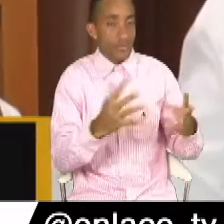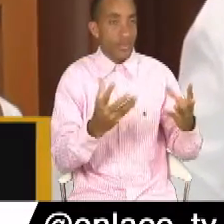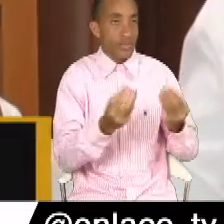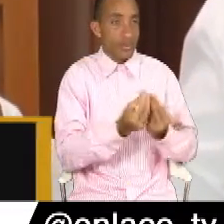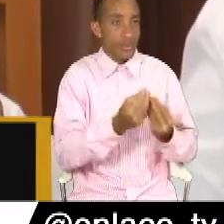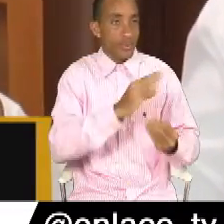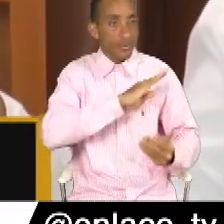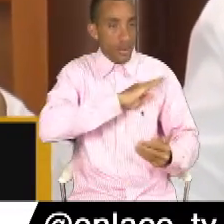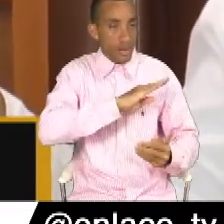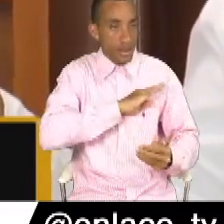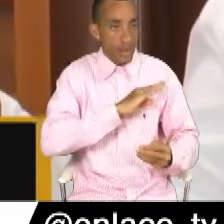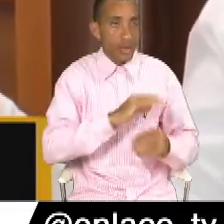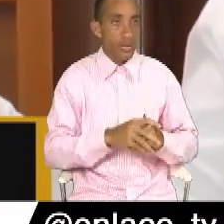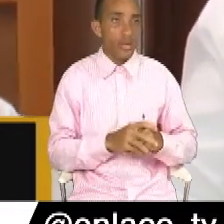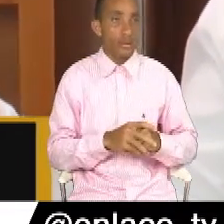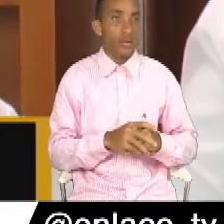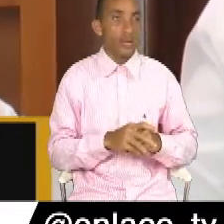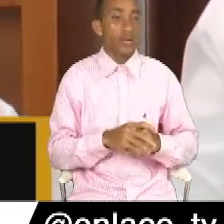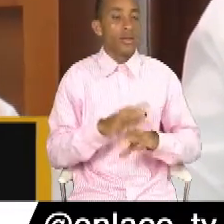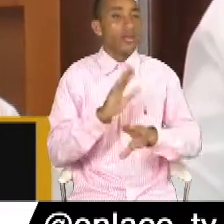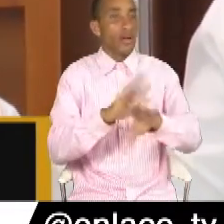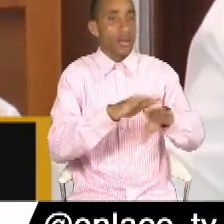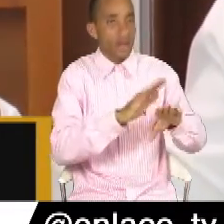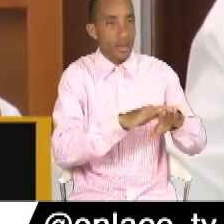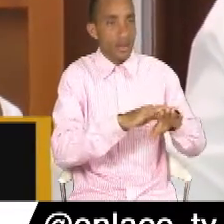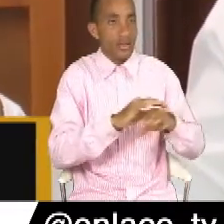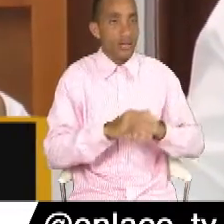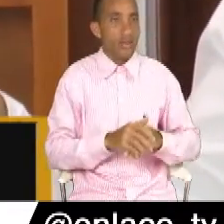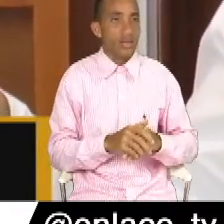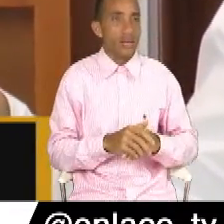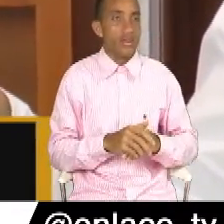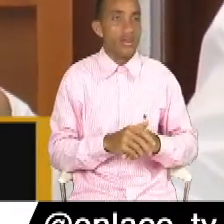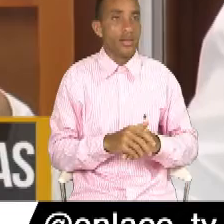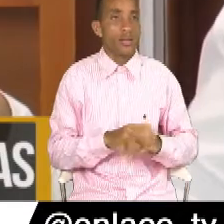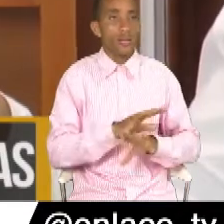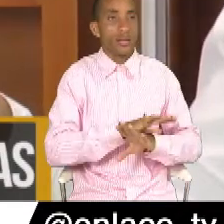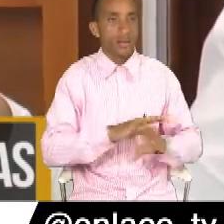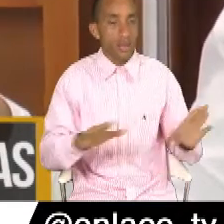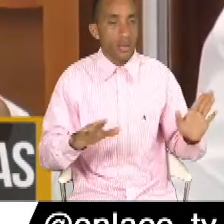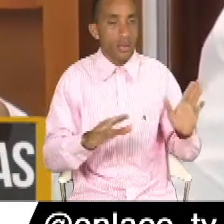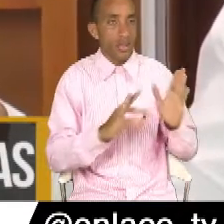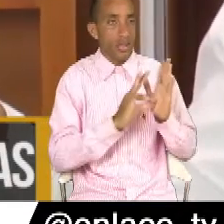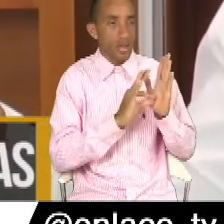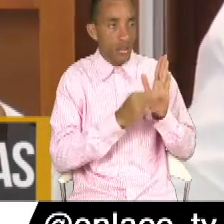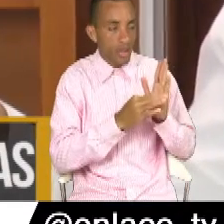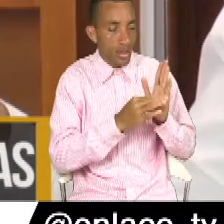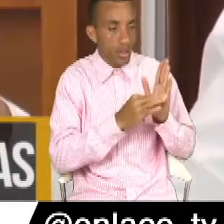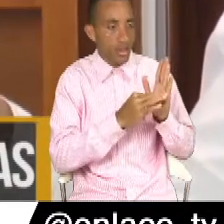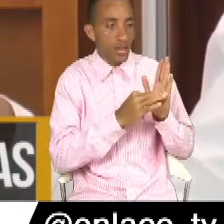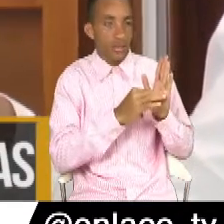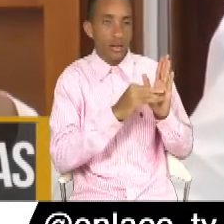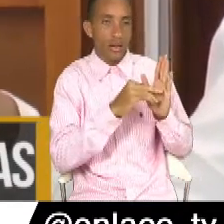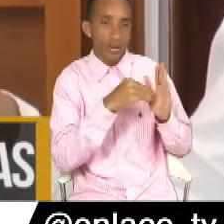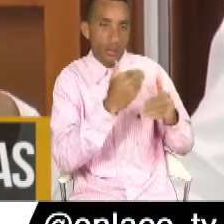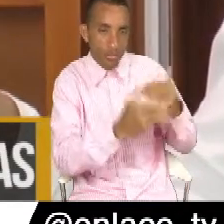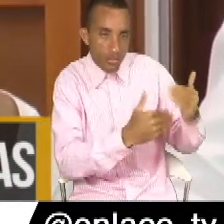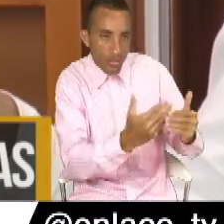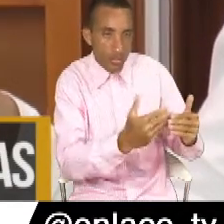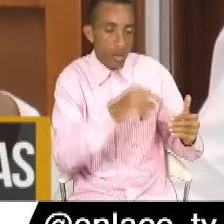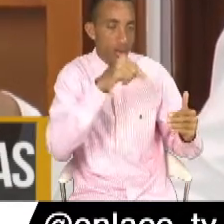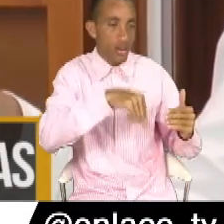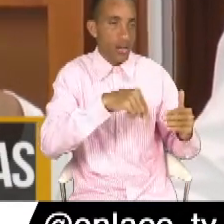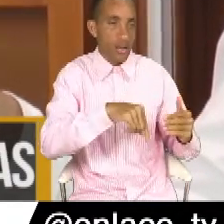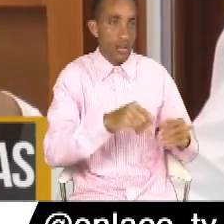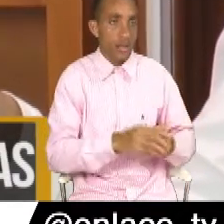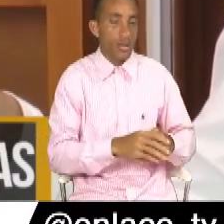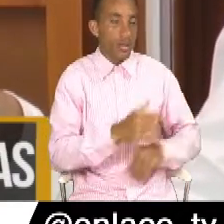mismo por este comunicado, dado de que se rompieron los protocolos que se tienen en Barranca Bermeja. En Barranca Bermeja hay un